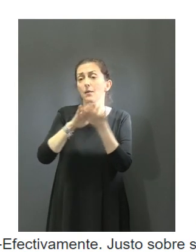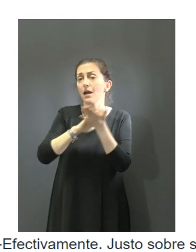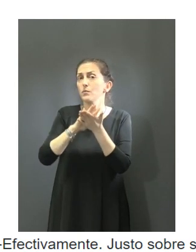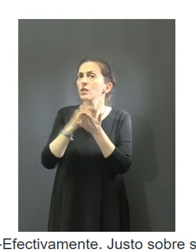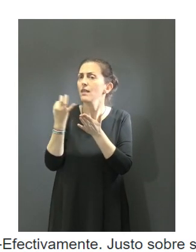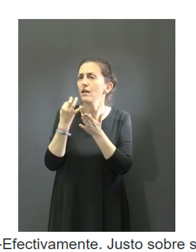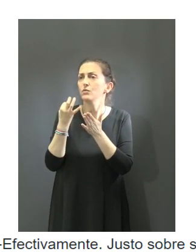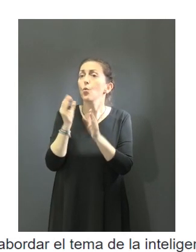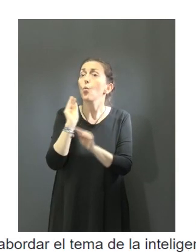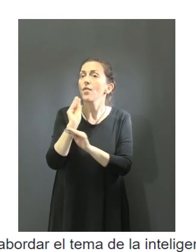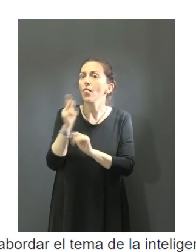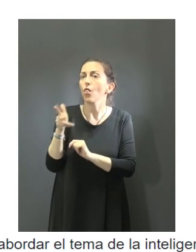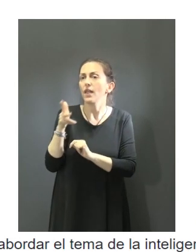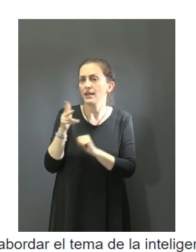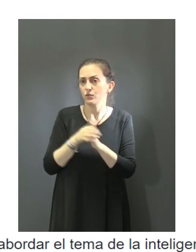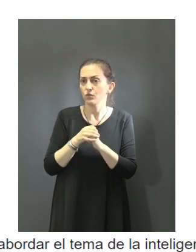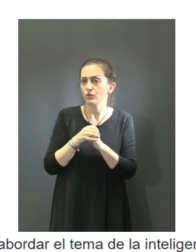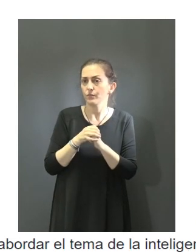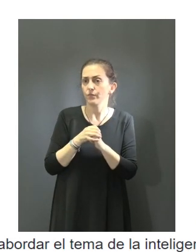los derechos.